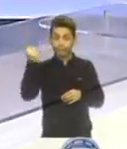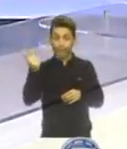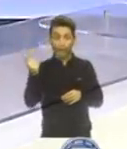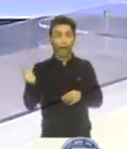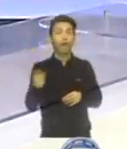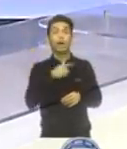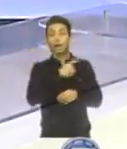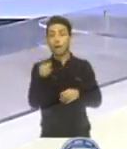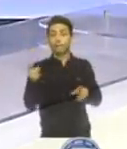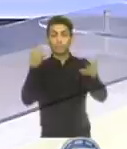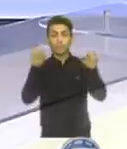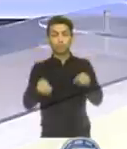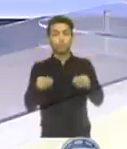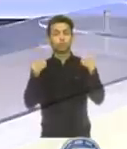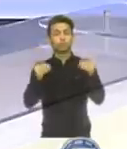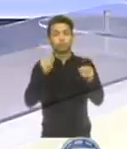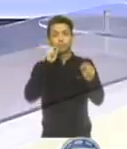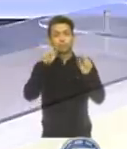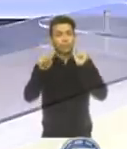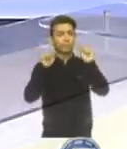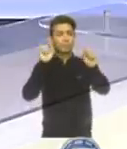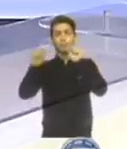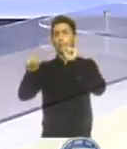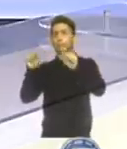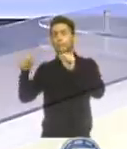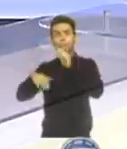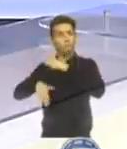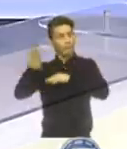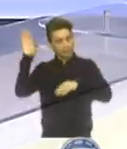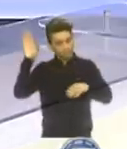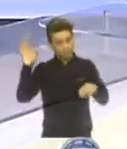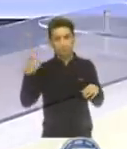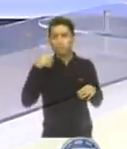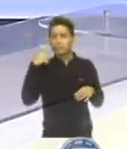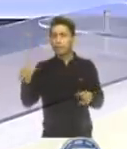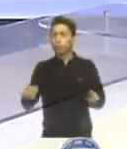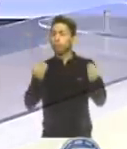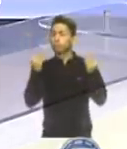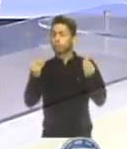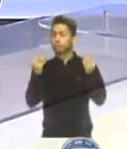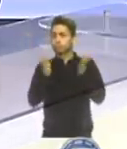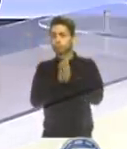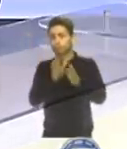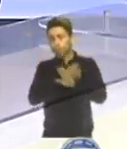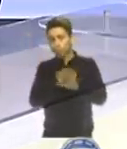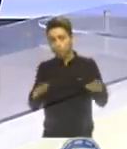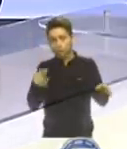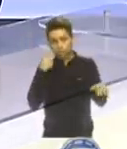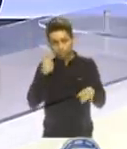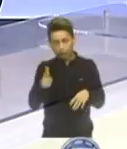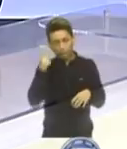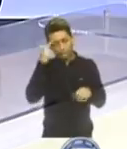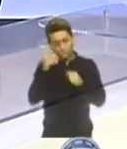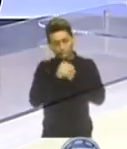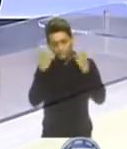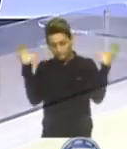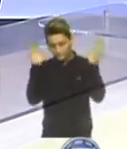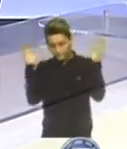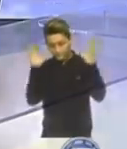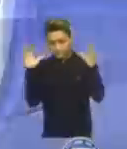se ha aumentado de manera exponencial. La cantidad de fallecimientos ha generado una verdadera crisis sanitaria.